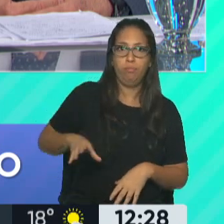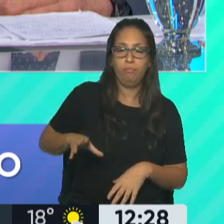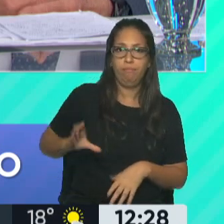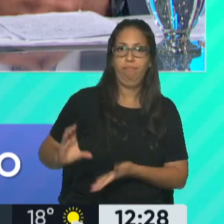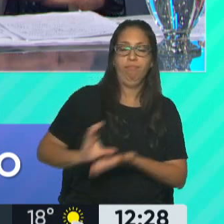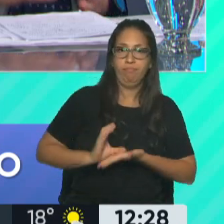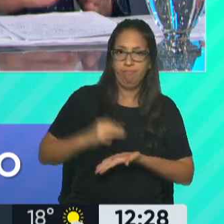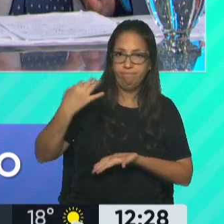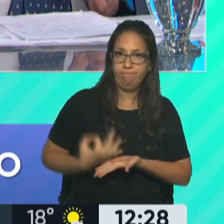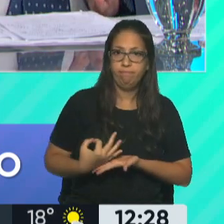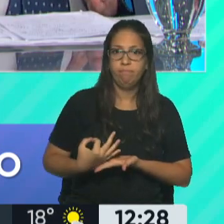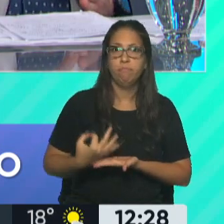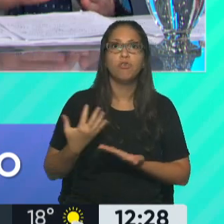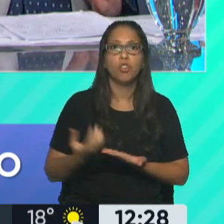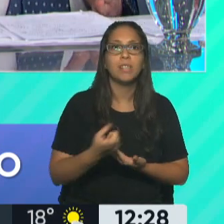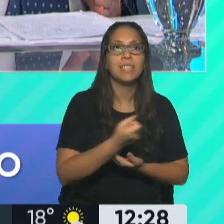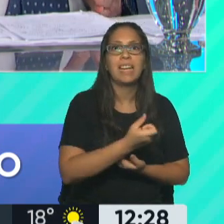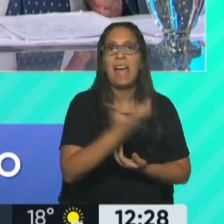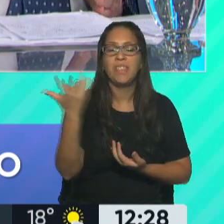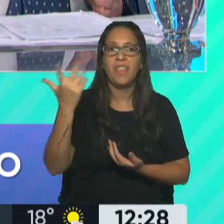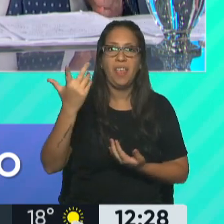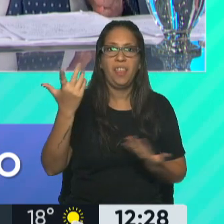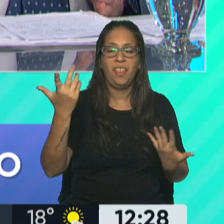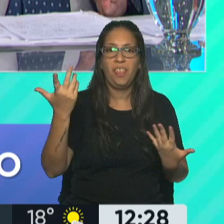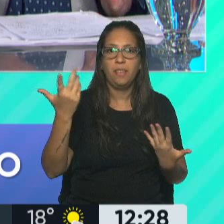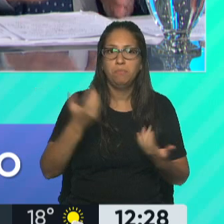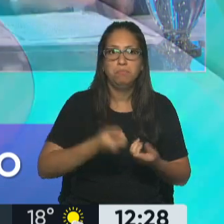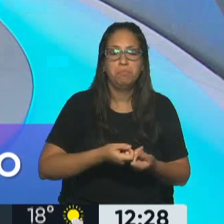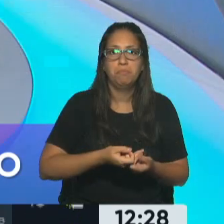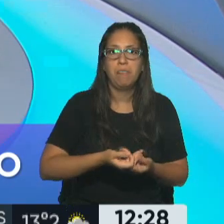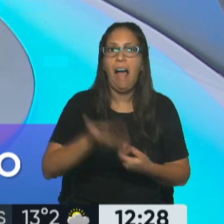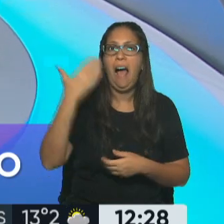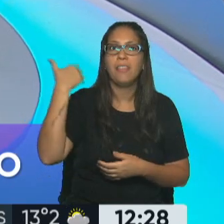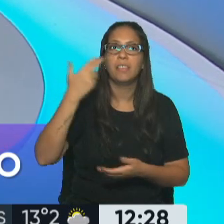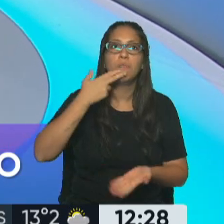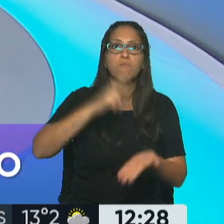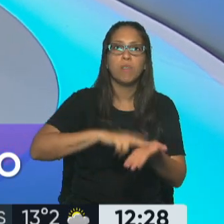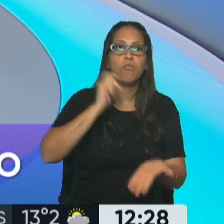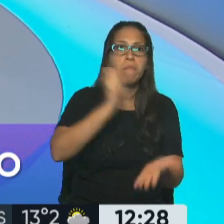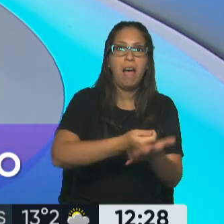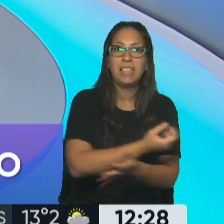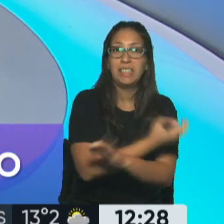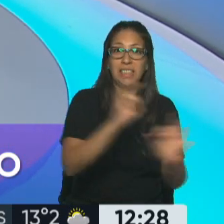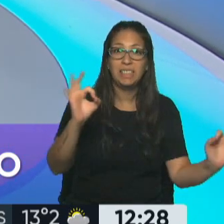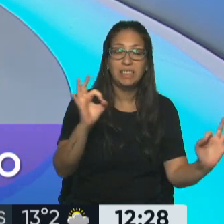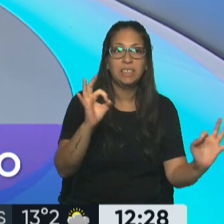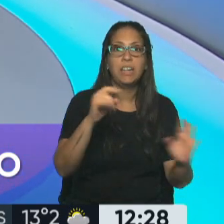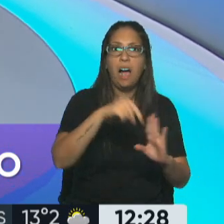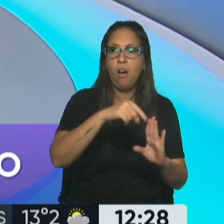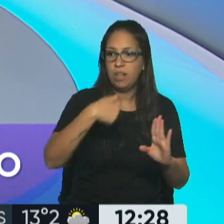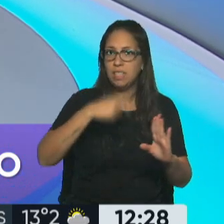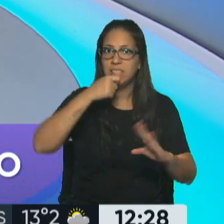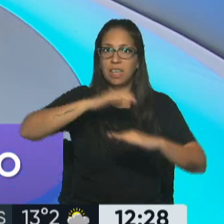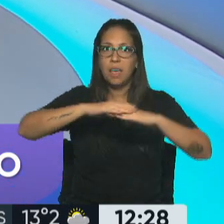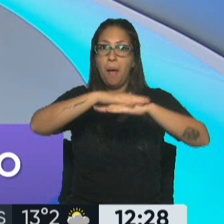cual, una cantidad de trabajadores que dejaron de pagar ganancias, lo más probable